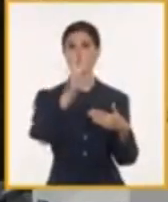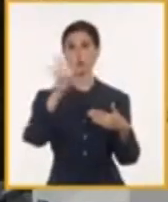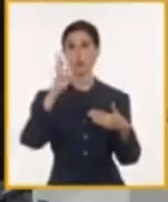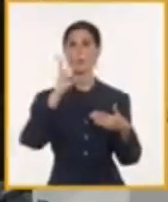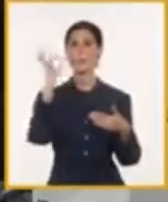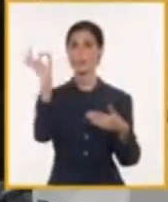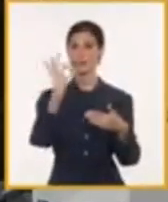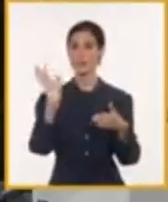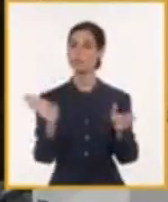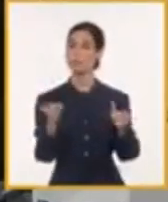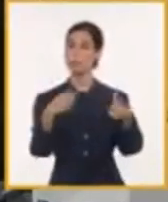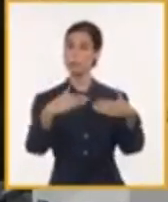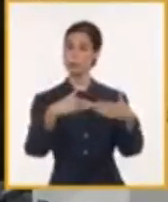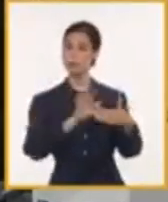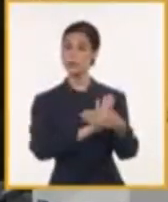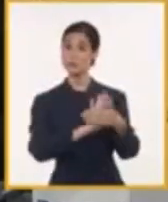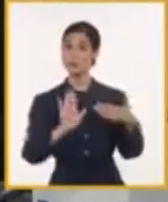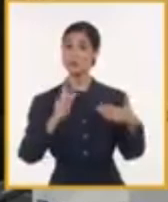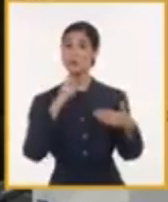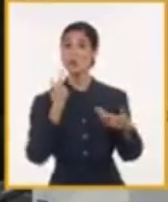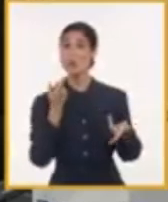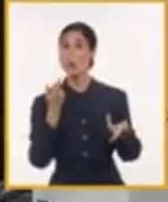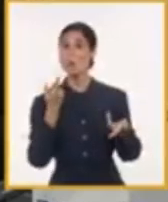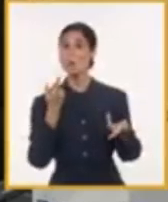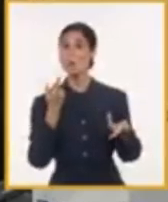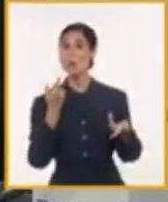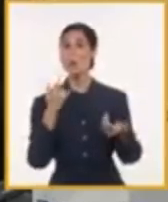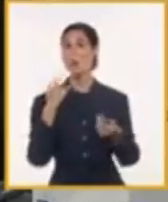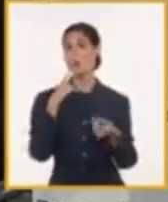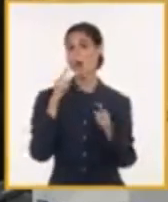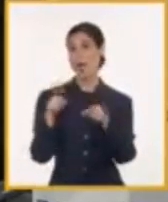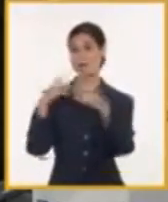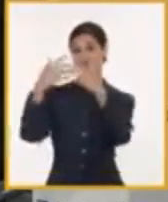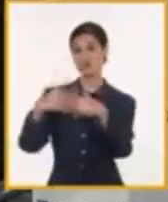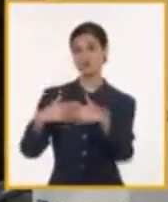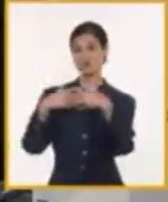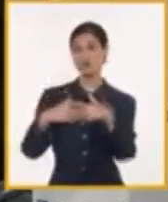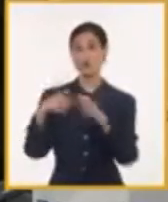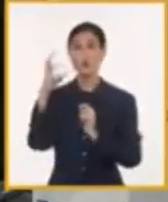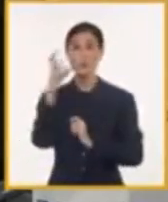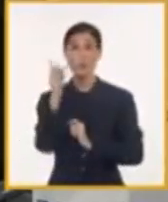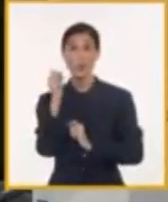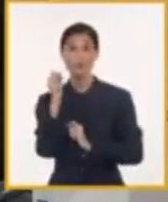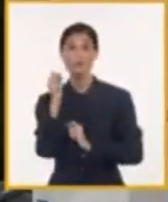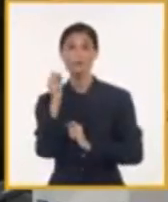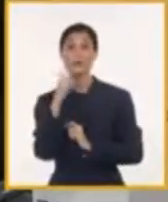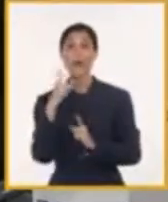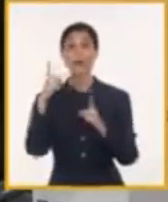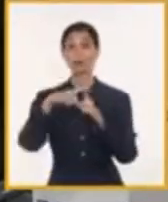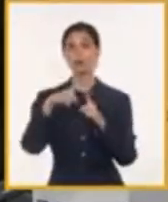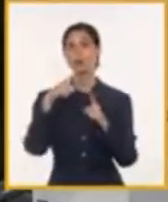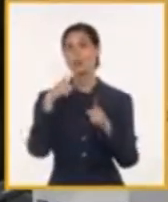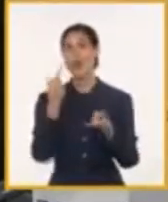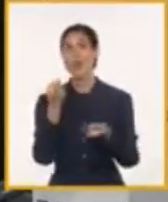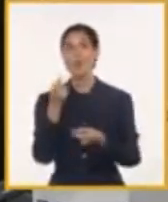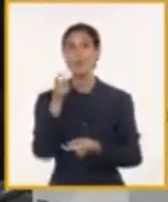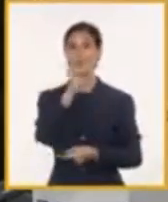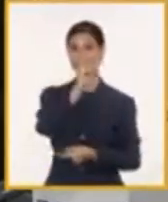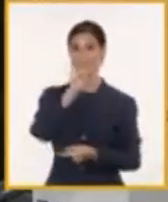tenemos la producción industrial al 67%. Y a pesar que tenemos menos captura que el año